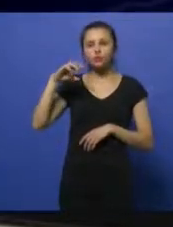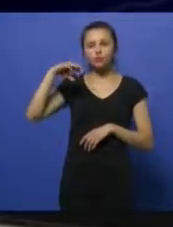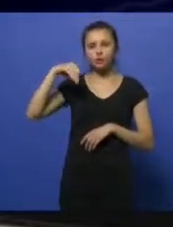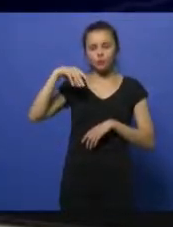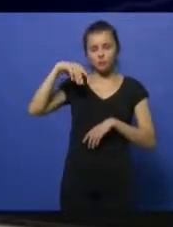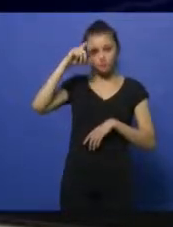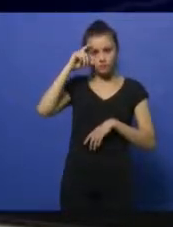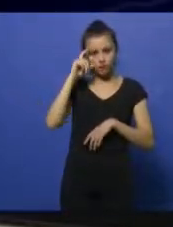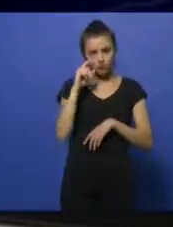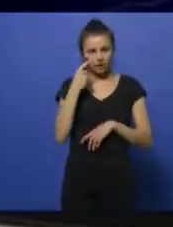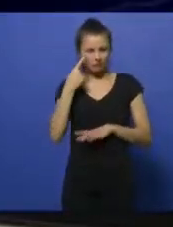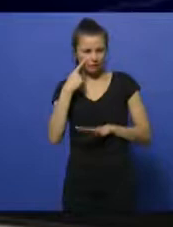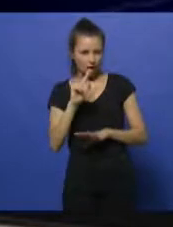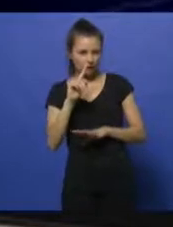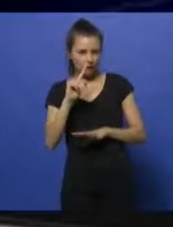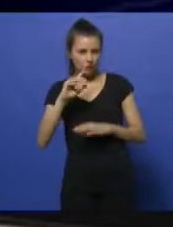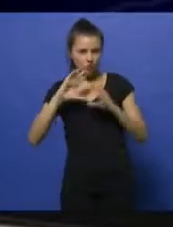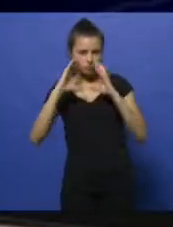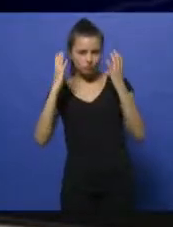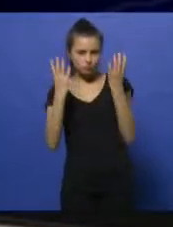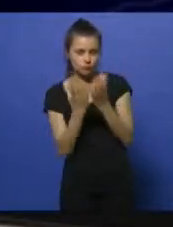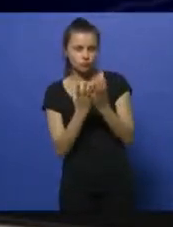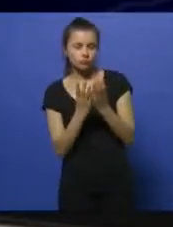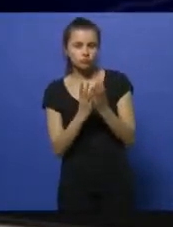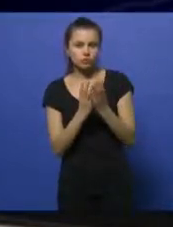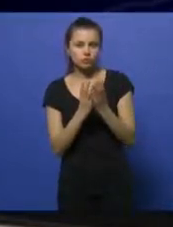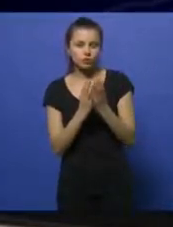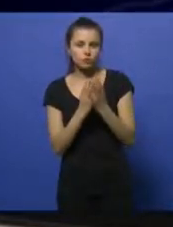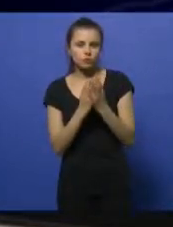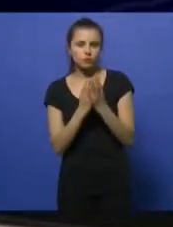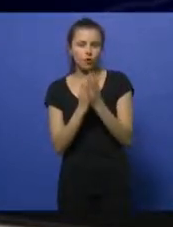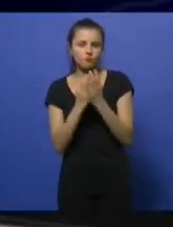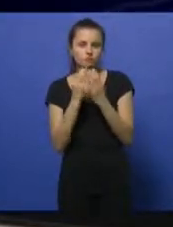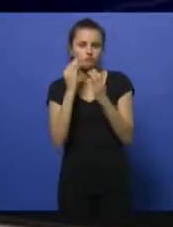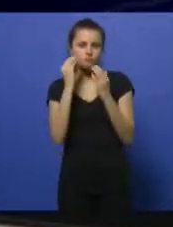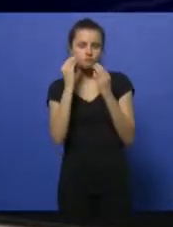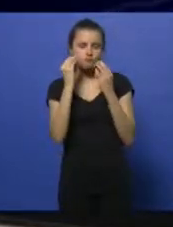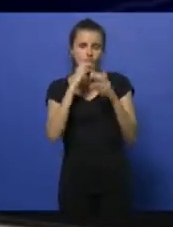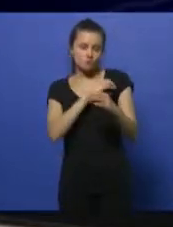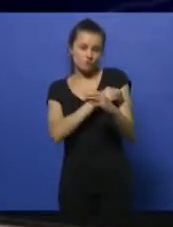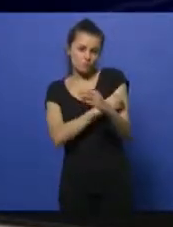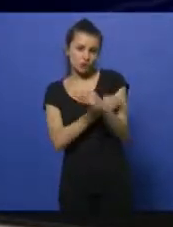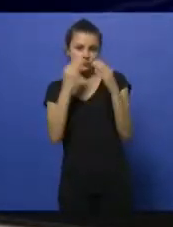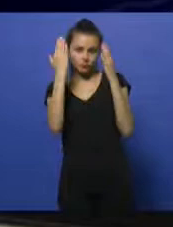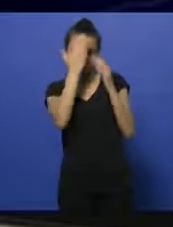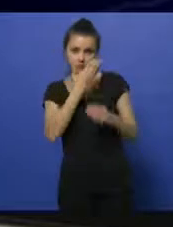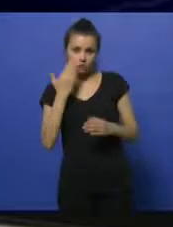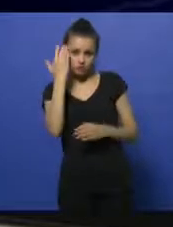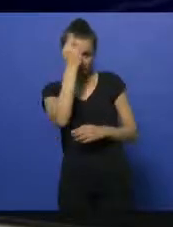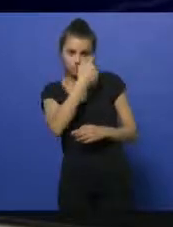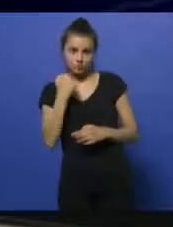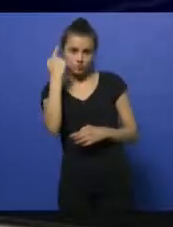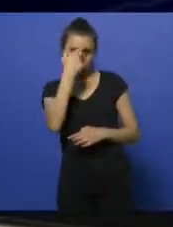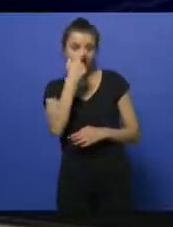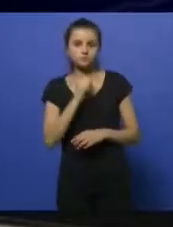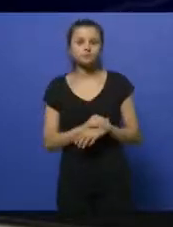de los más raros del mundo, que se caracteriza por la parálisis facial. Para esto, para su tratamiento, se va a